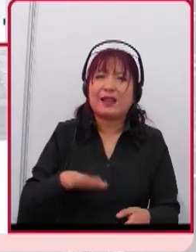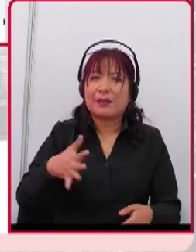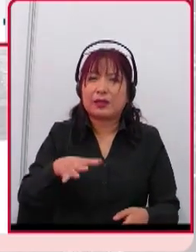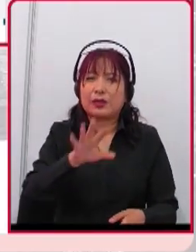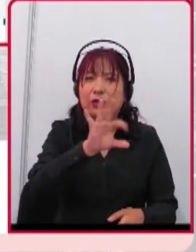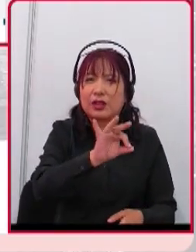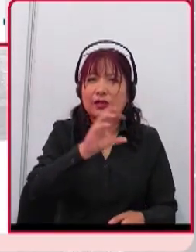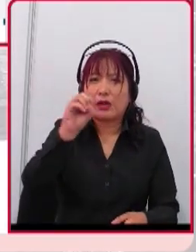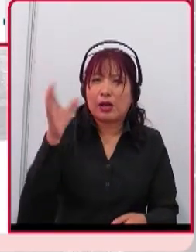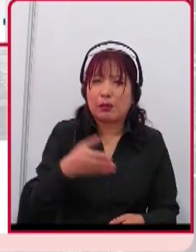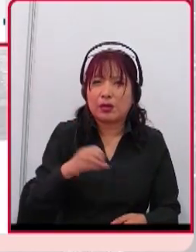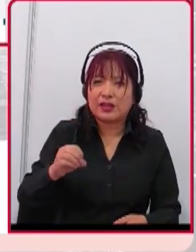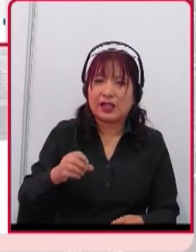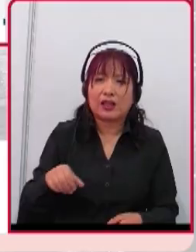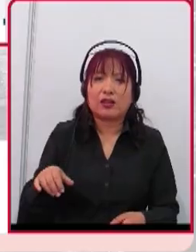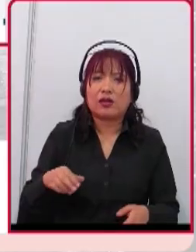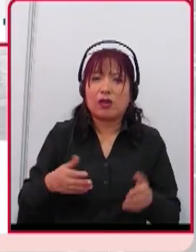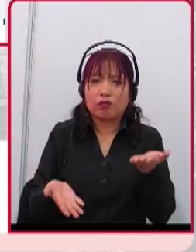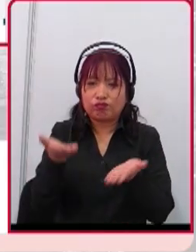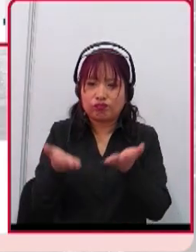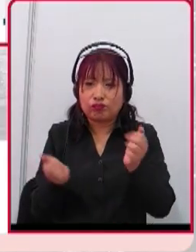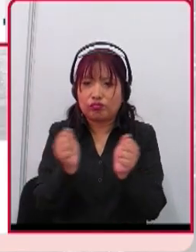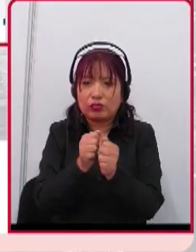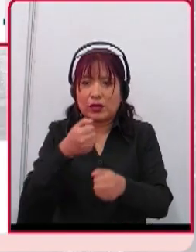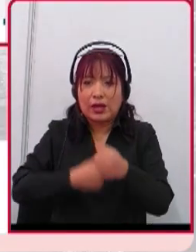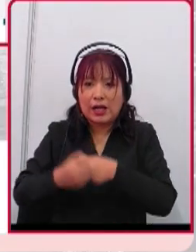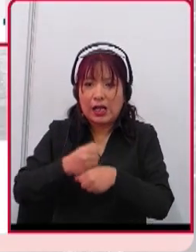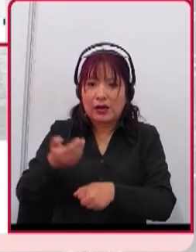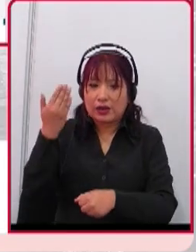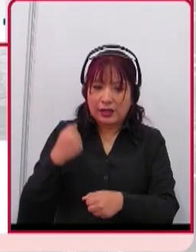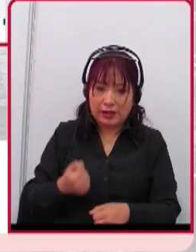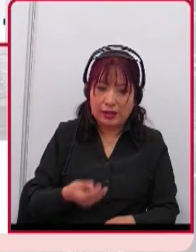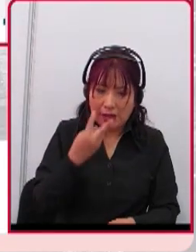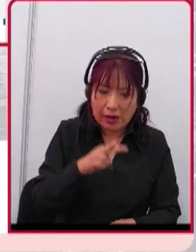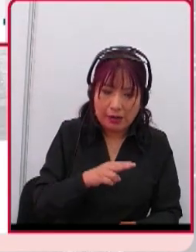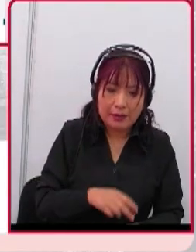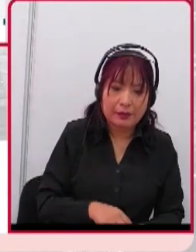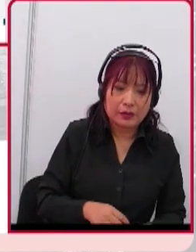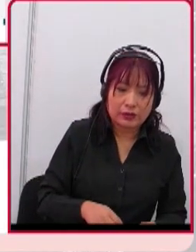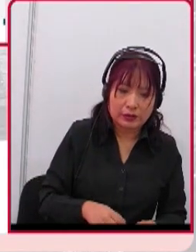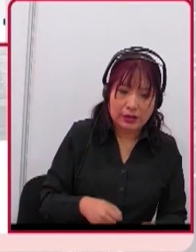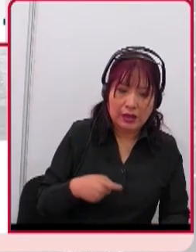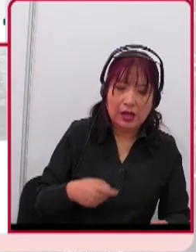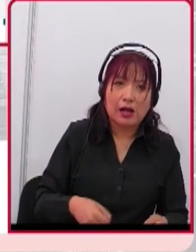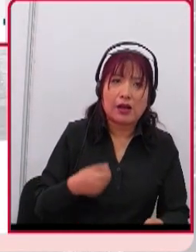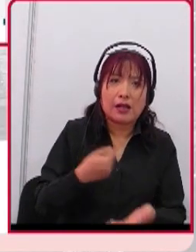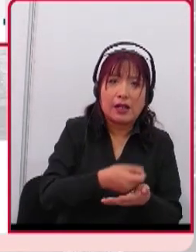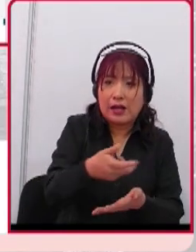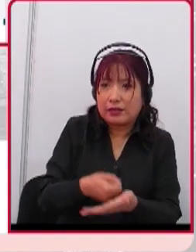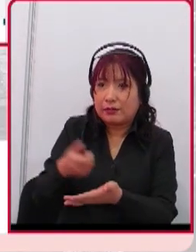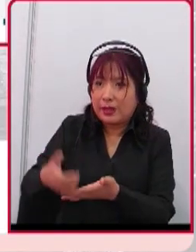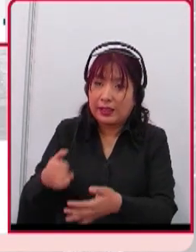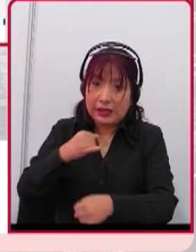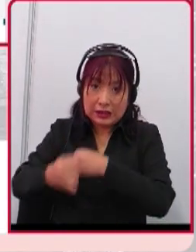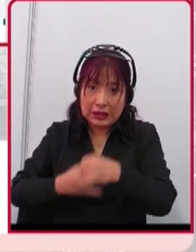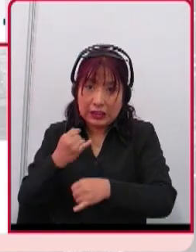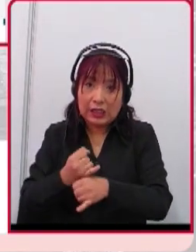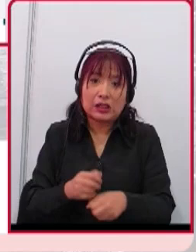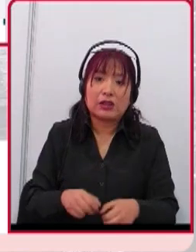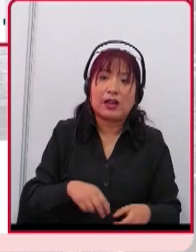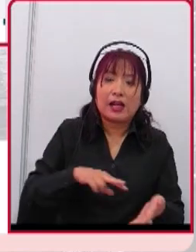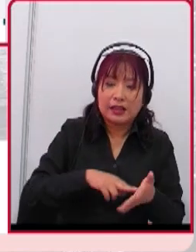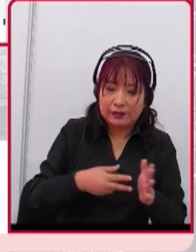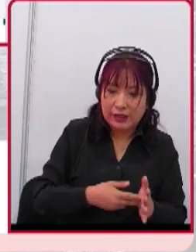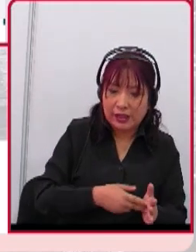En exportaciones mineras, las exportaciones mineras representan más del 60% de las exportaciones nacionales. Si hablamos